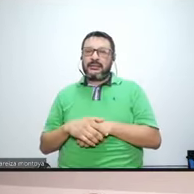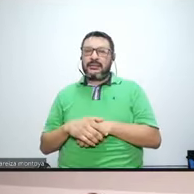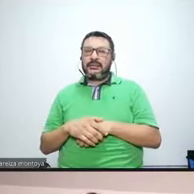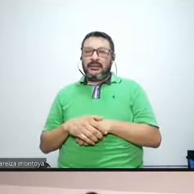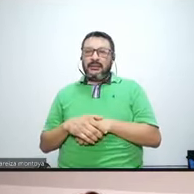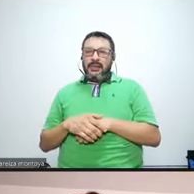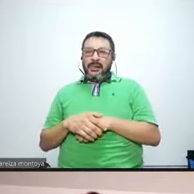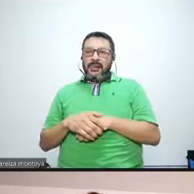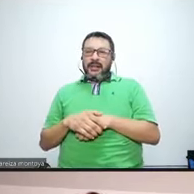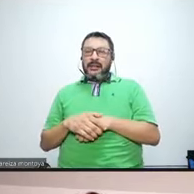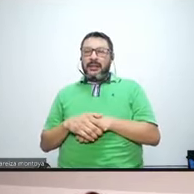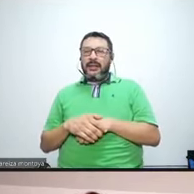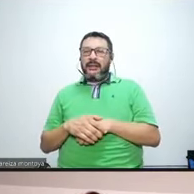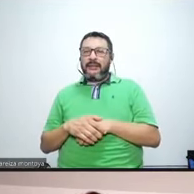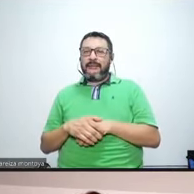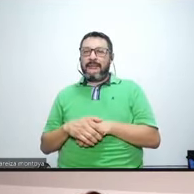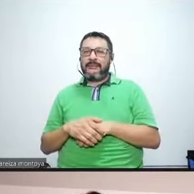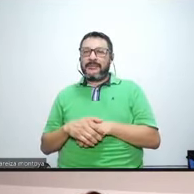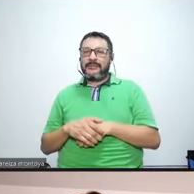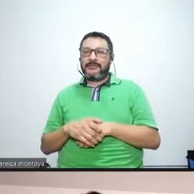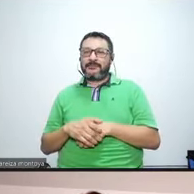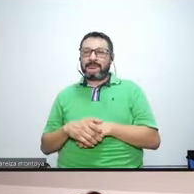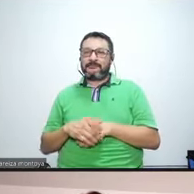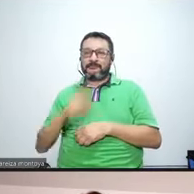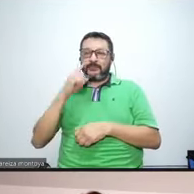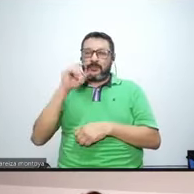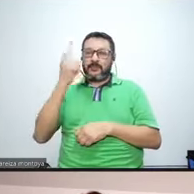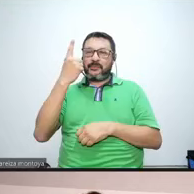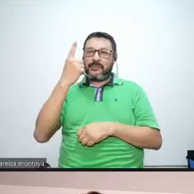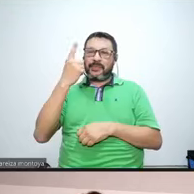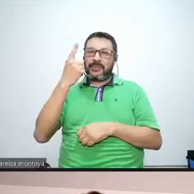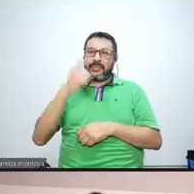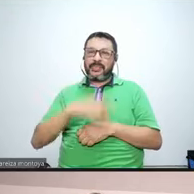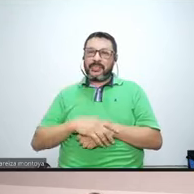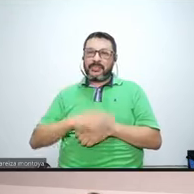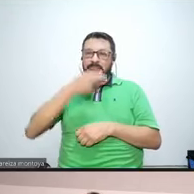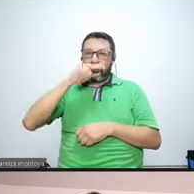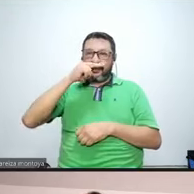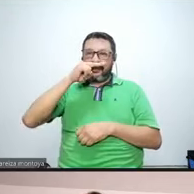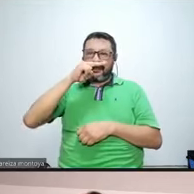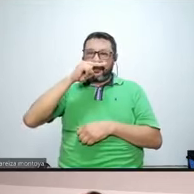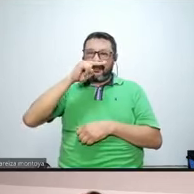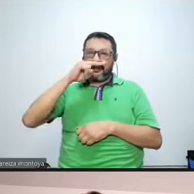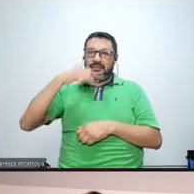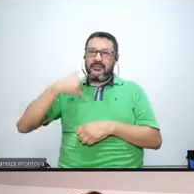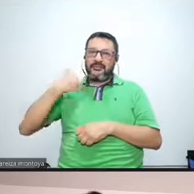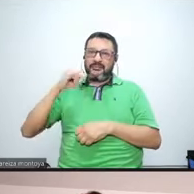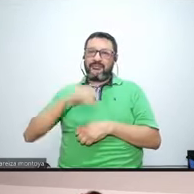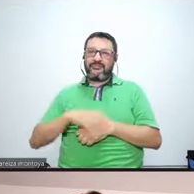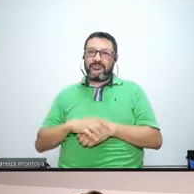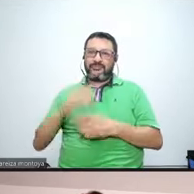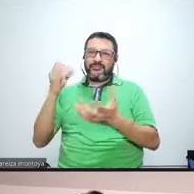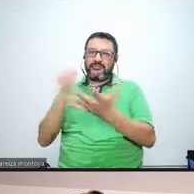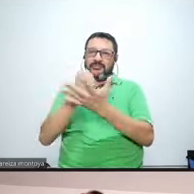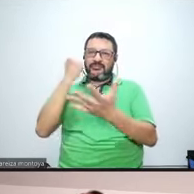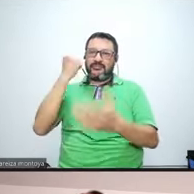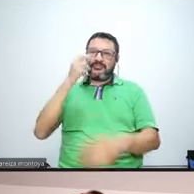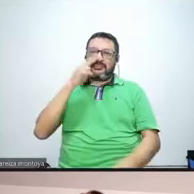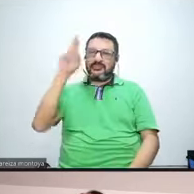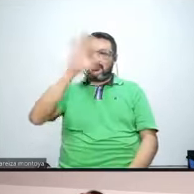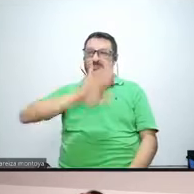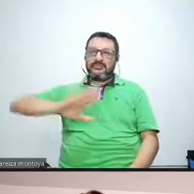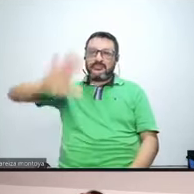de ser la primera deportista infantil en convertirte en campeona nacional juvenil.